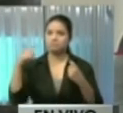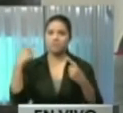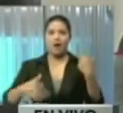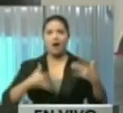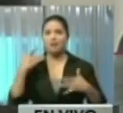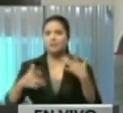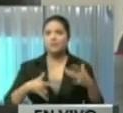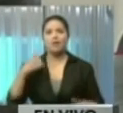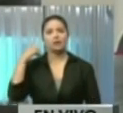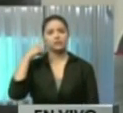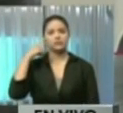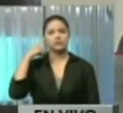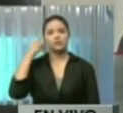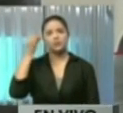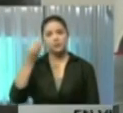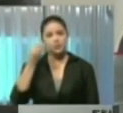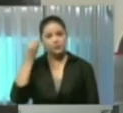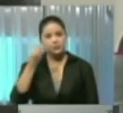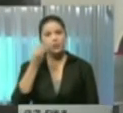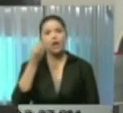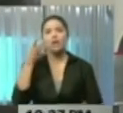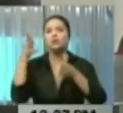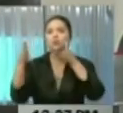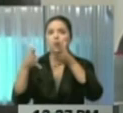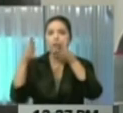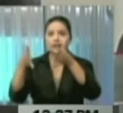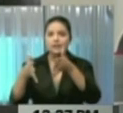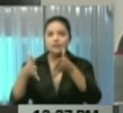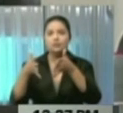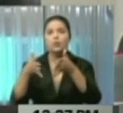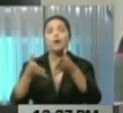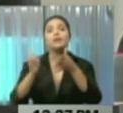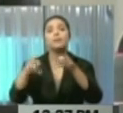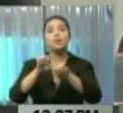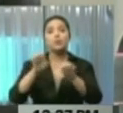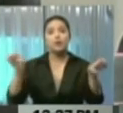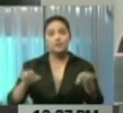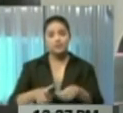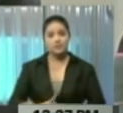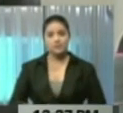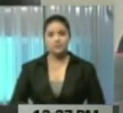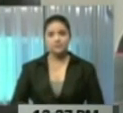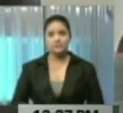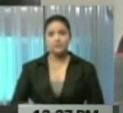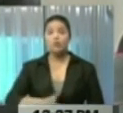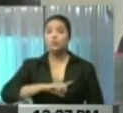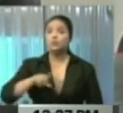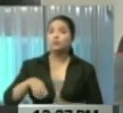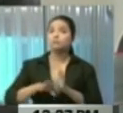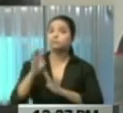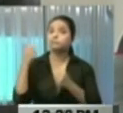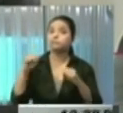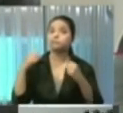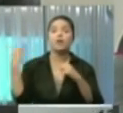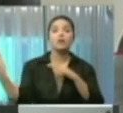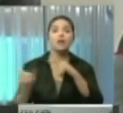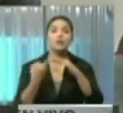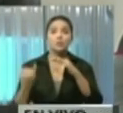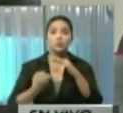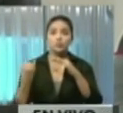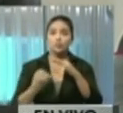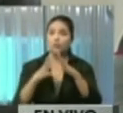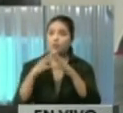de reflexión, de orientación pedagógica y educativa que estamos desarrollando en nuestras instituciones